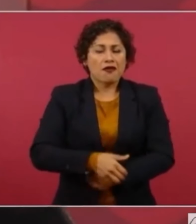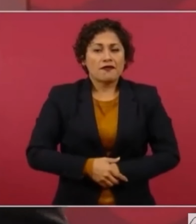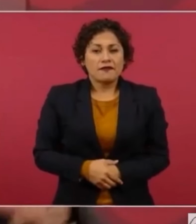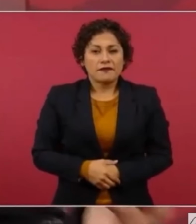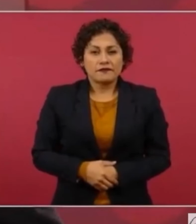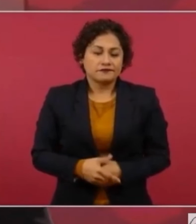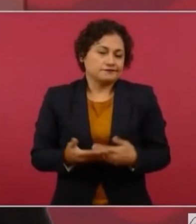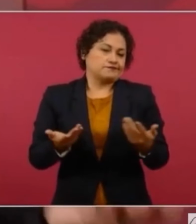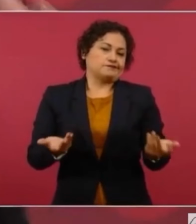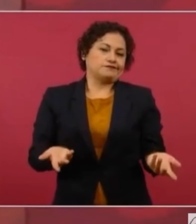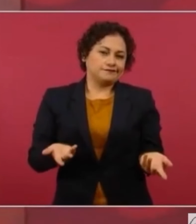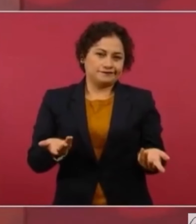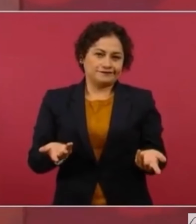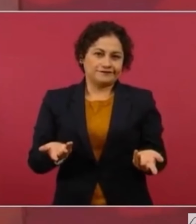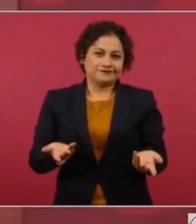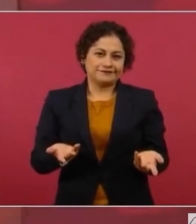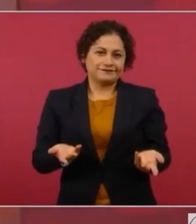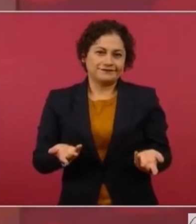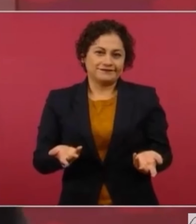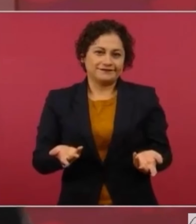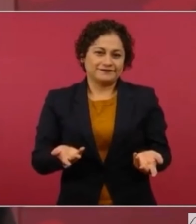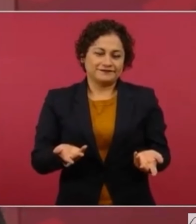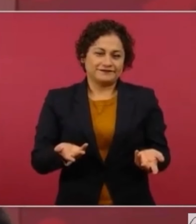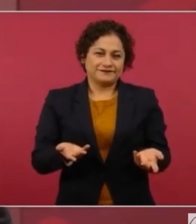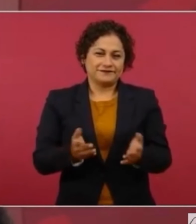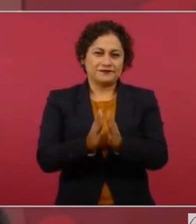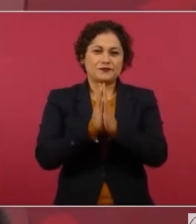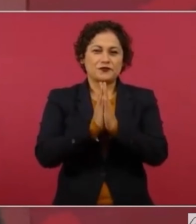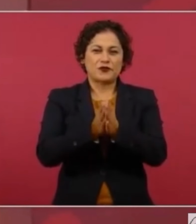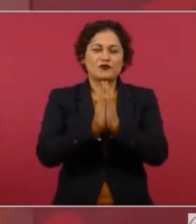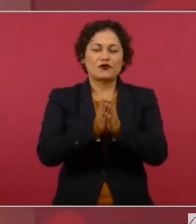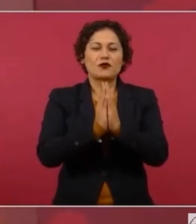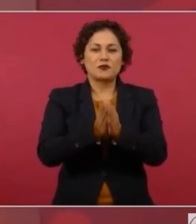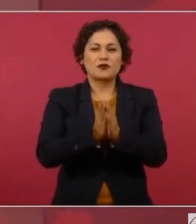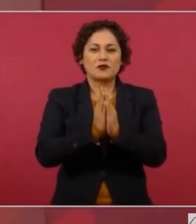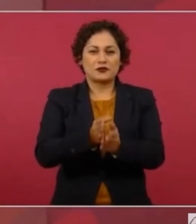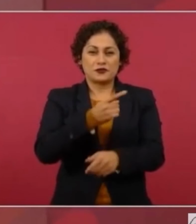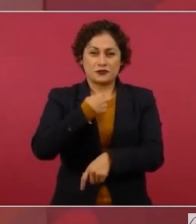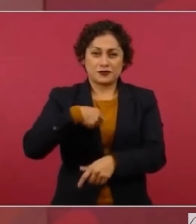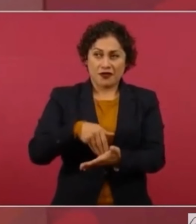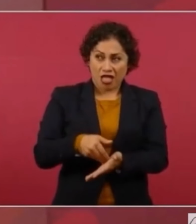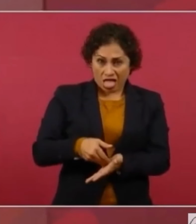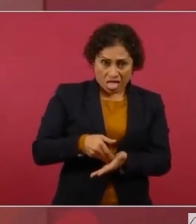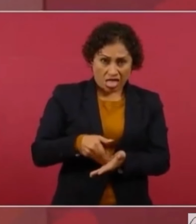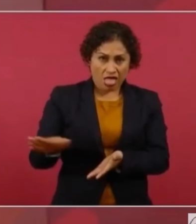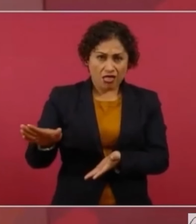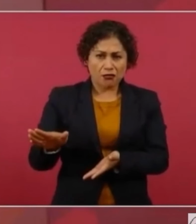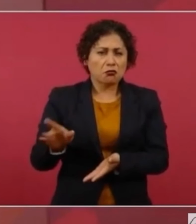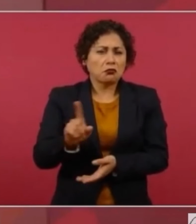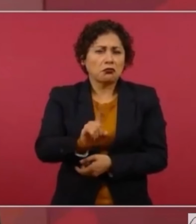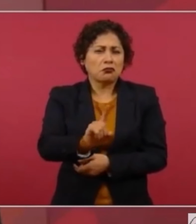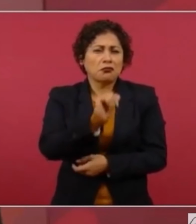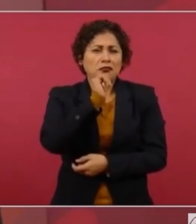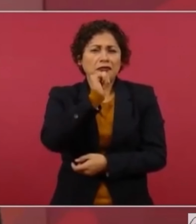Ya parece que los vamos a expulsar. No,